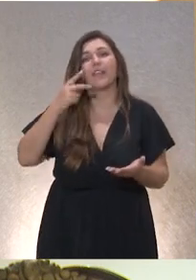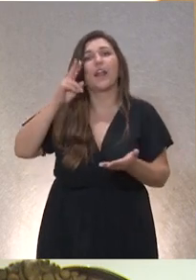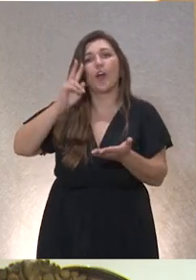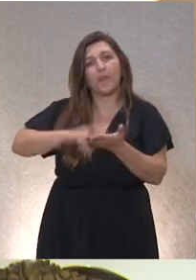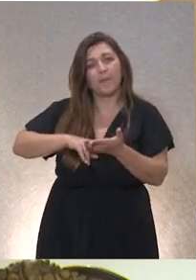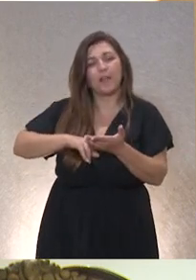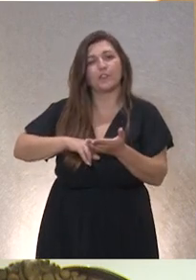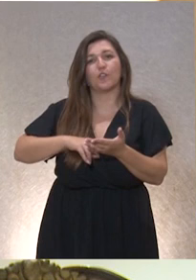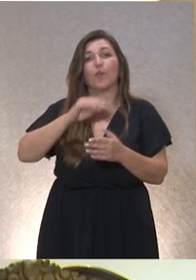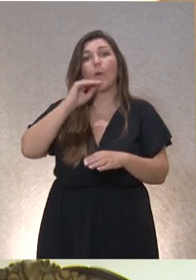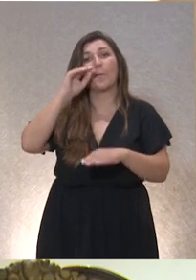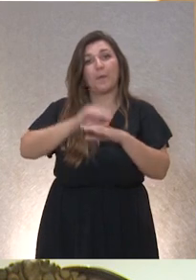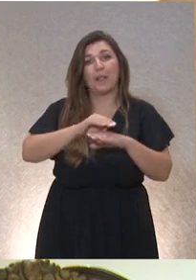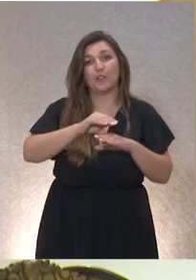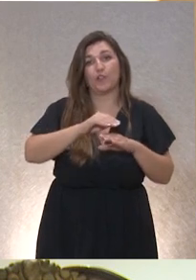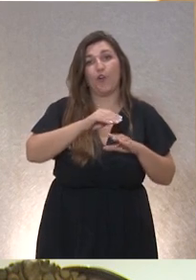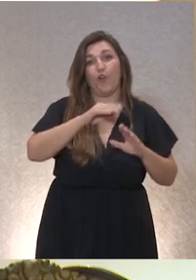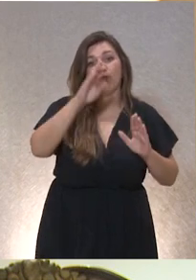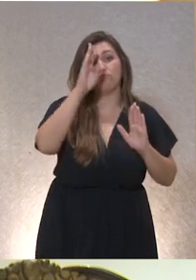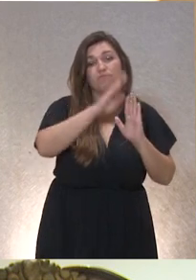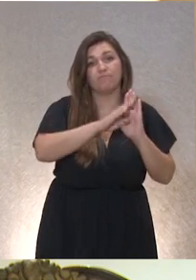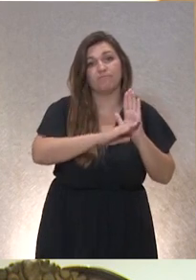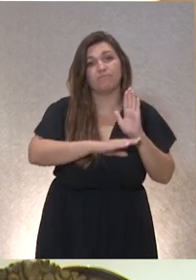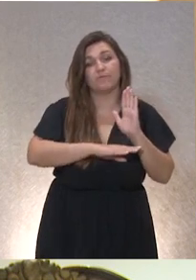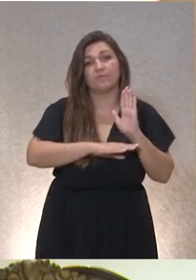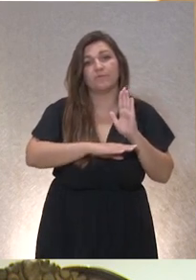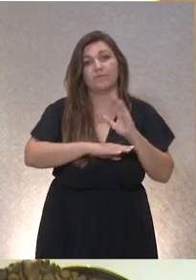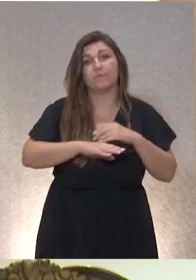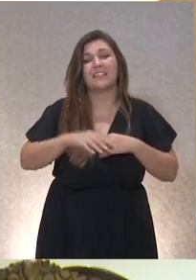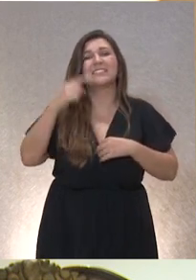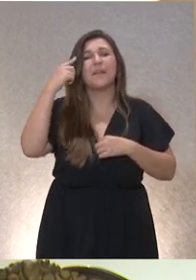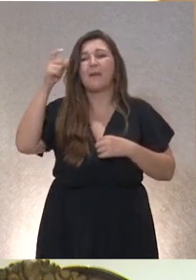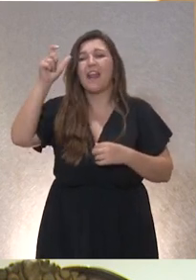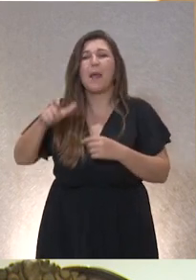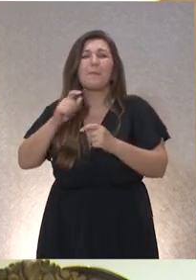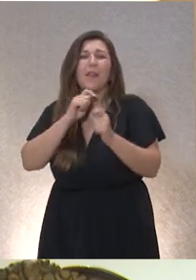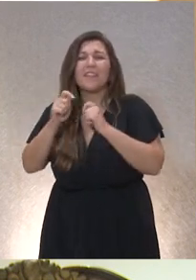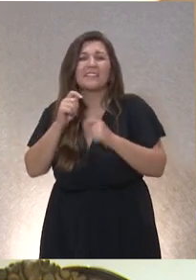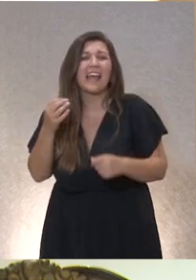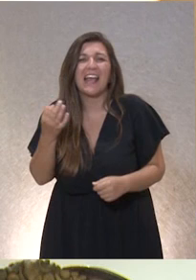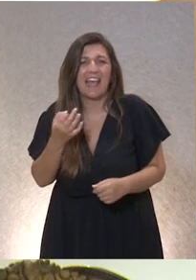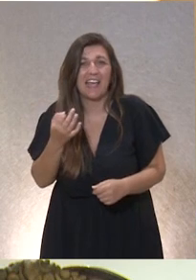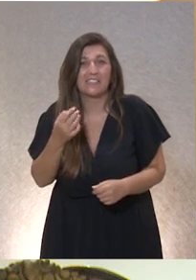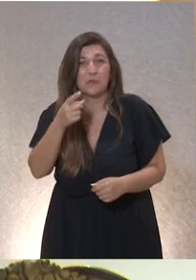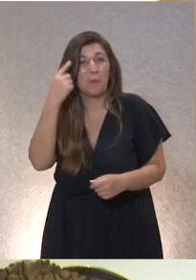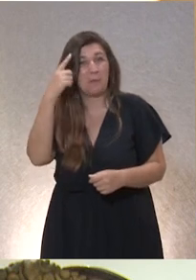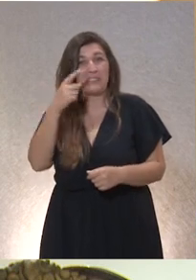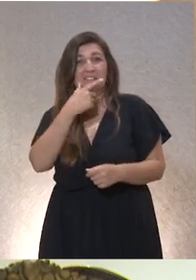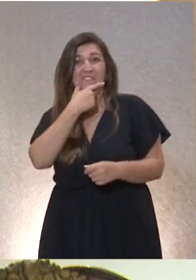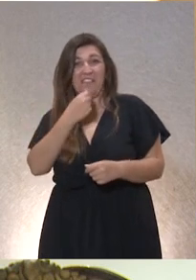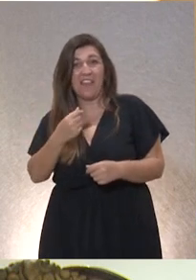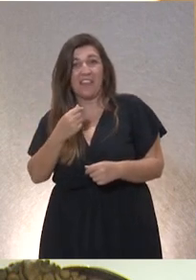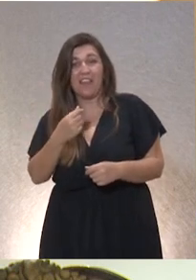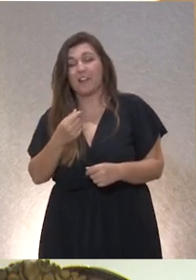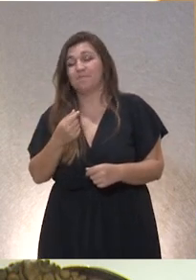por el cumplimiento de una serie de hitos que pasan por definir que es un periodista no crean ustedes que es fácil Y definir